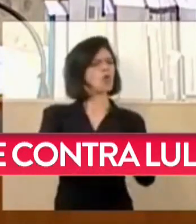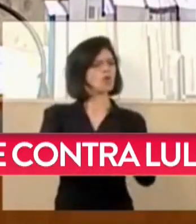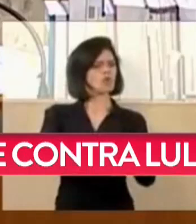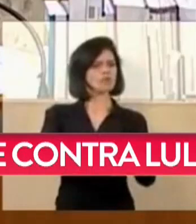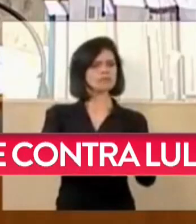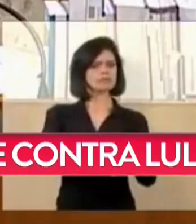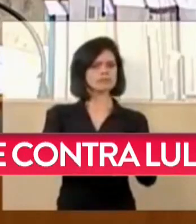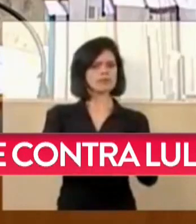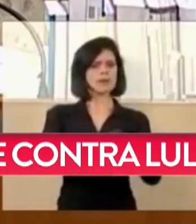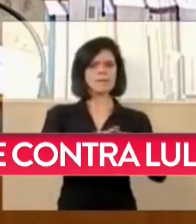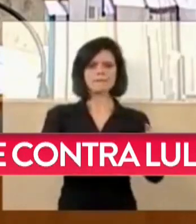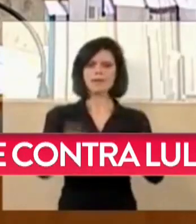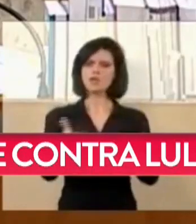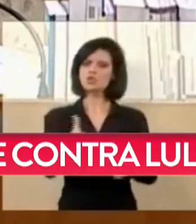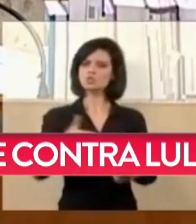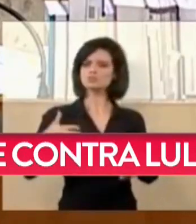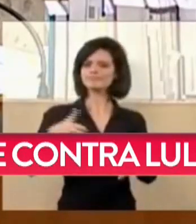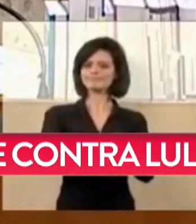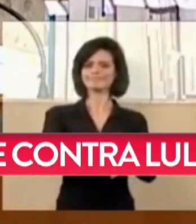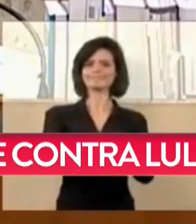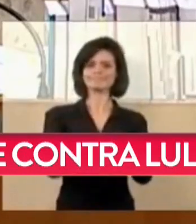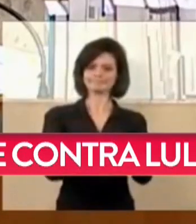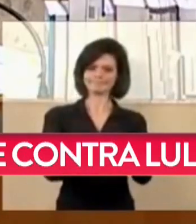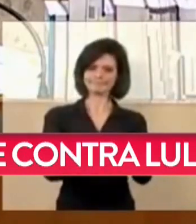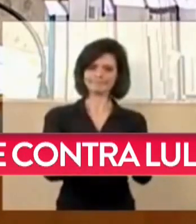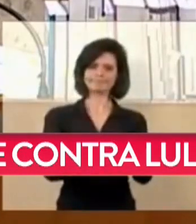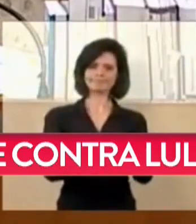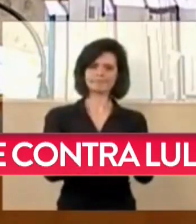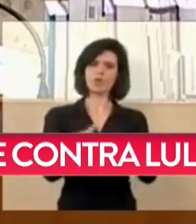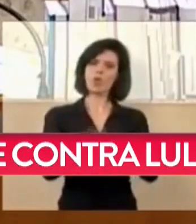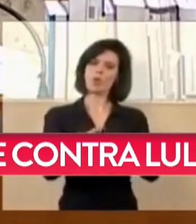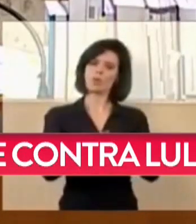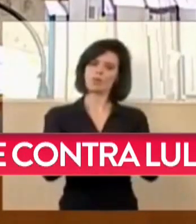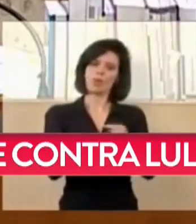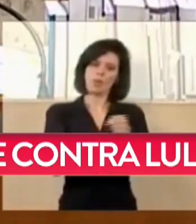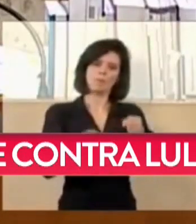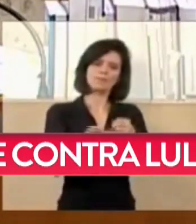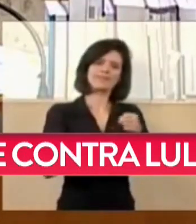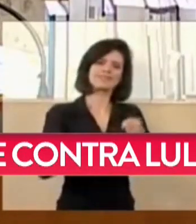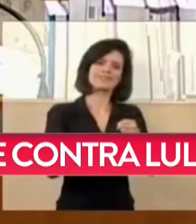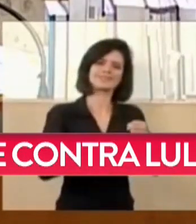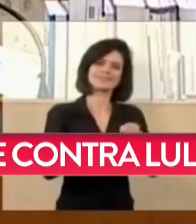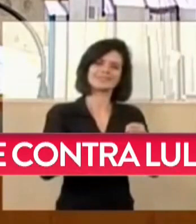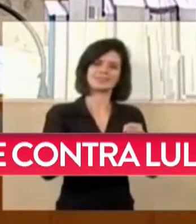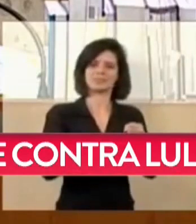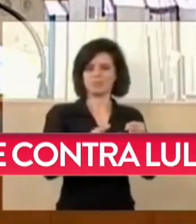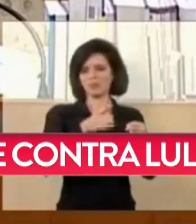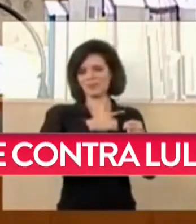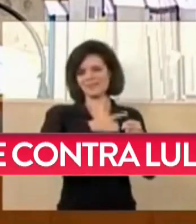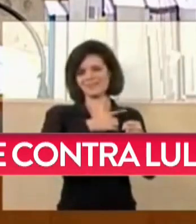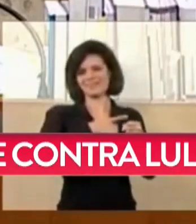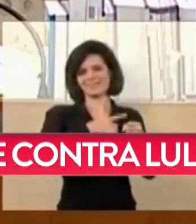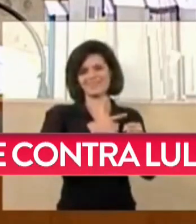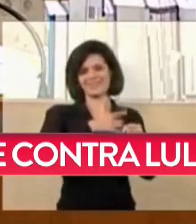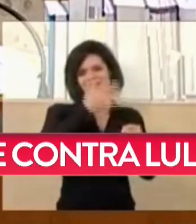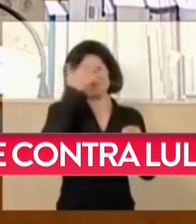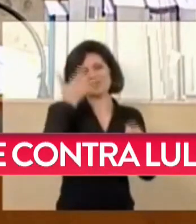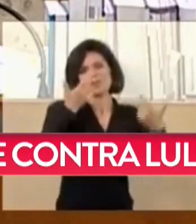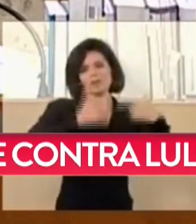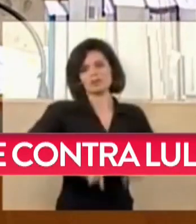plumero cumplimiento de pena enorme ciertamente hay un principio quien autor no y un aquel que comete o que